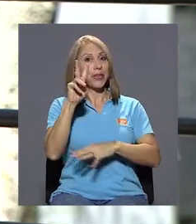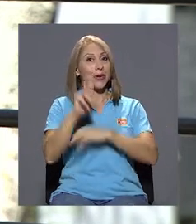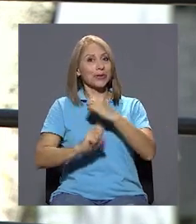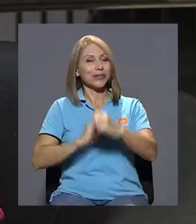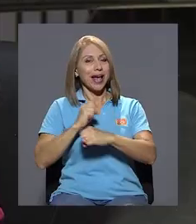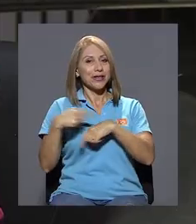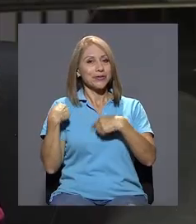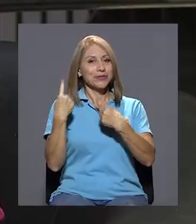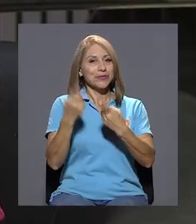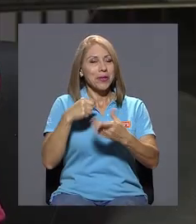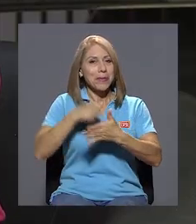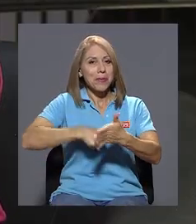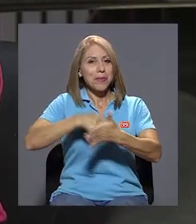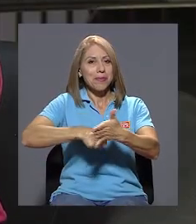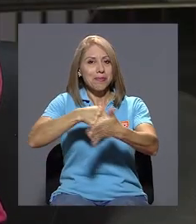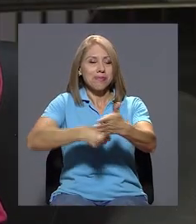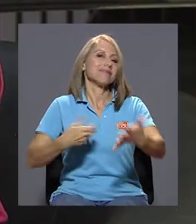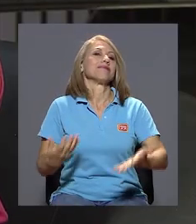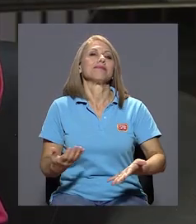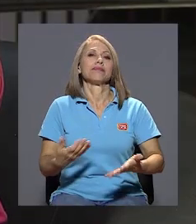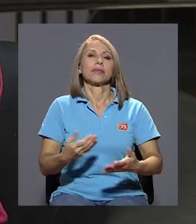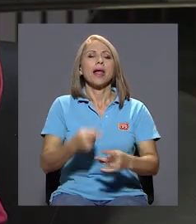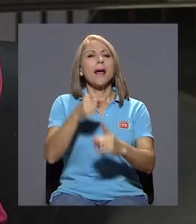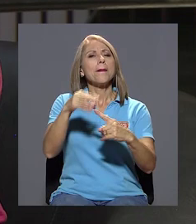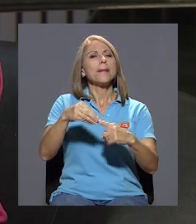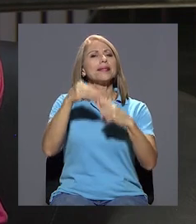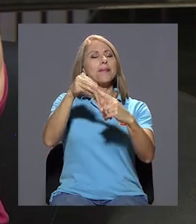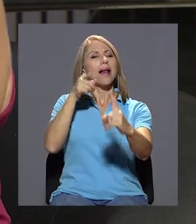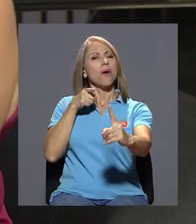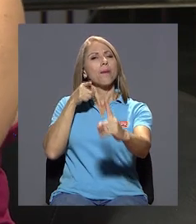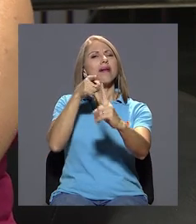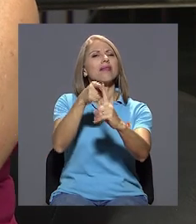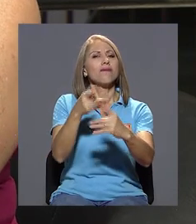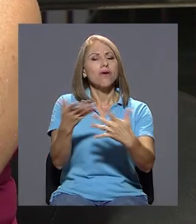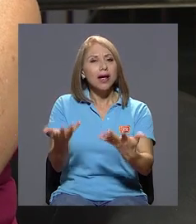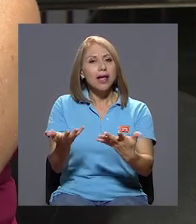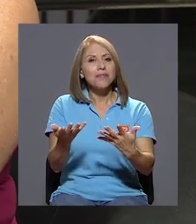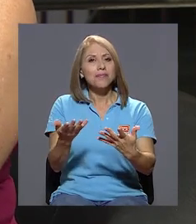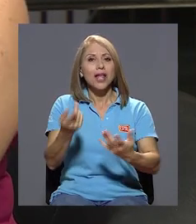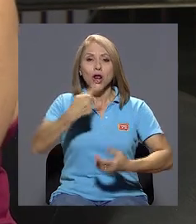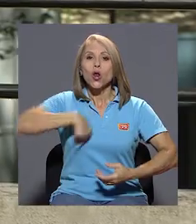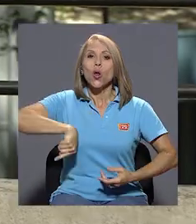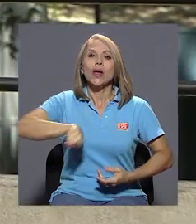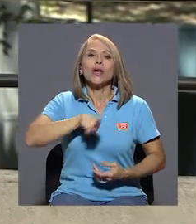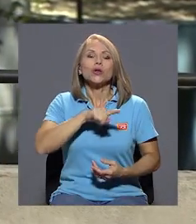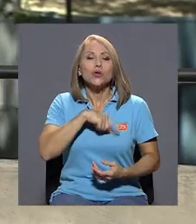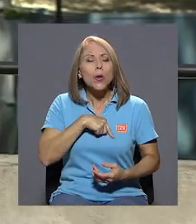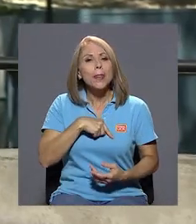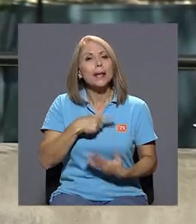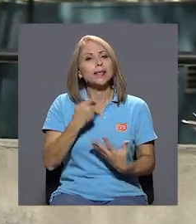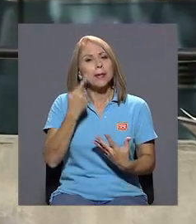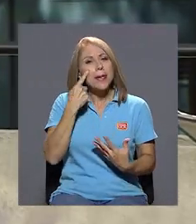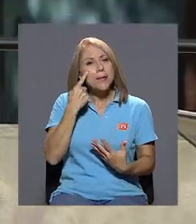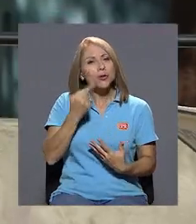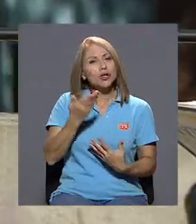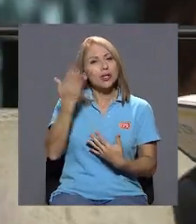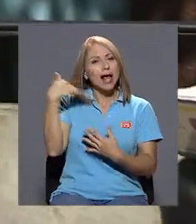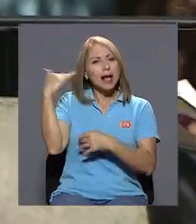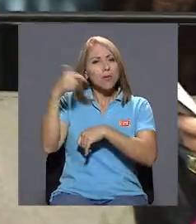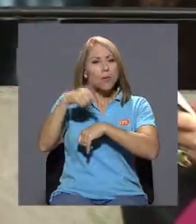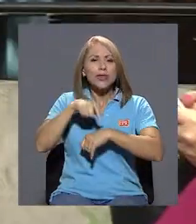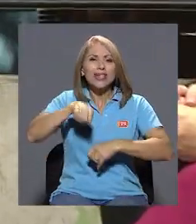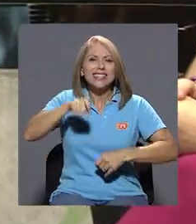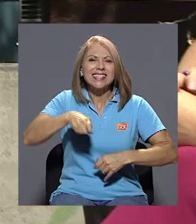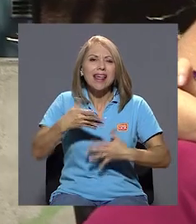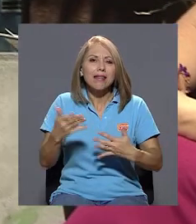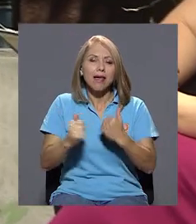lucha. Entonces, el objetivo principal de ASOCardio es lo que nosotros vimos la necesidad en ese momento, un